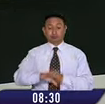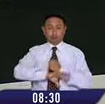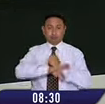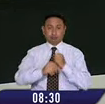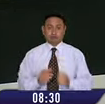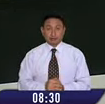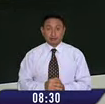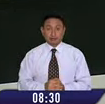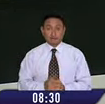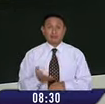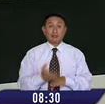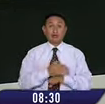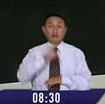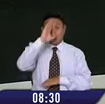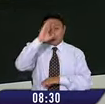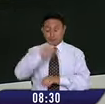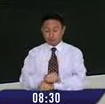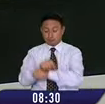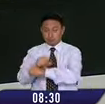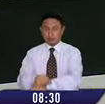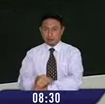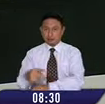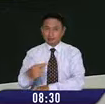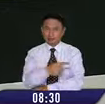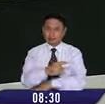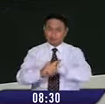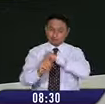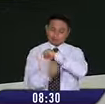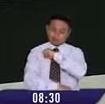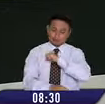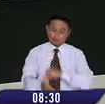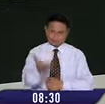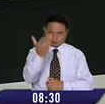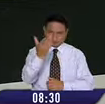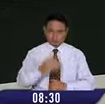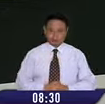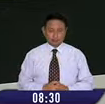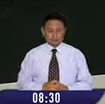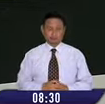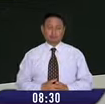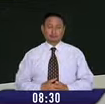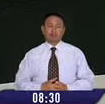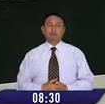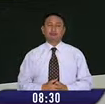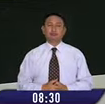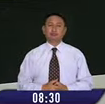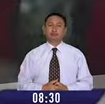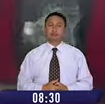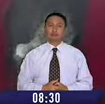y antes de entregarlos a la policía fueron purificados. Lo contamos.